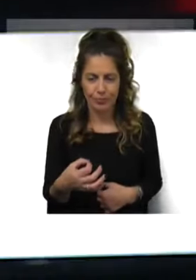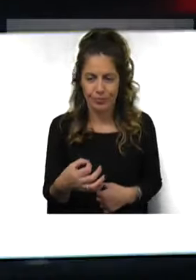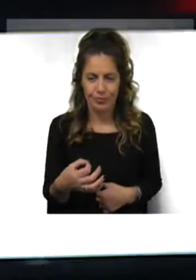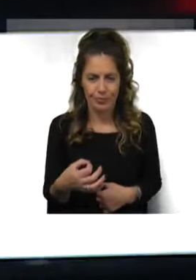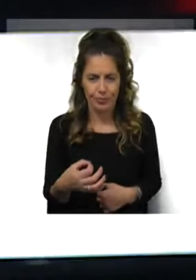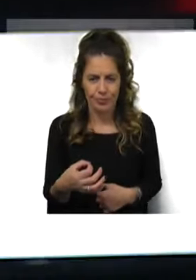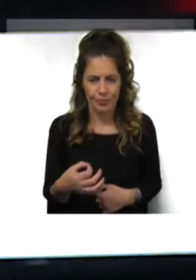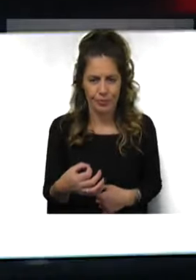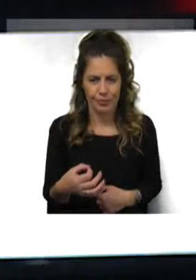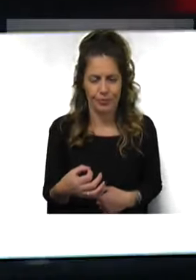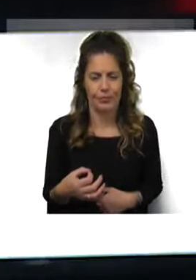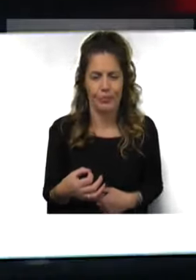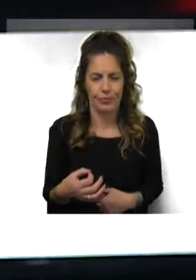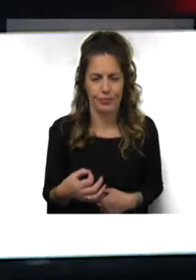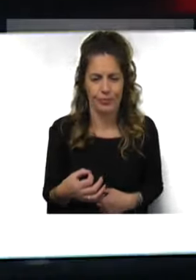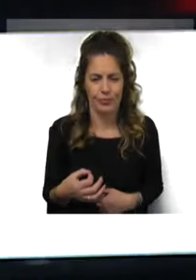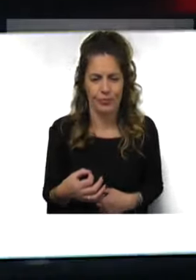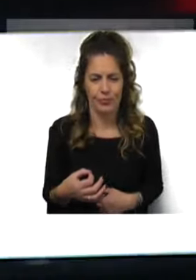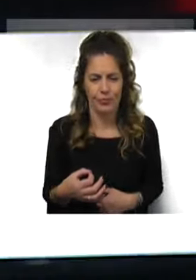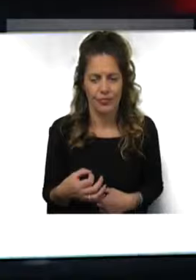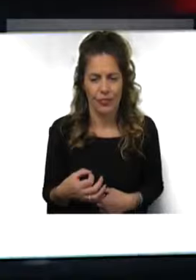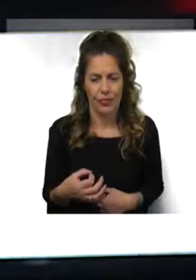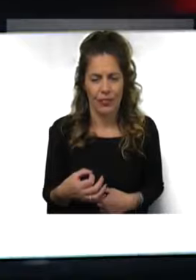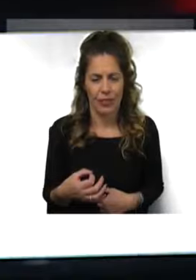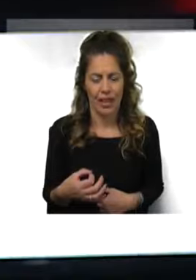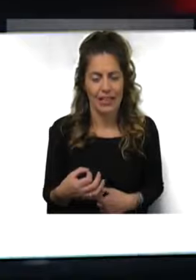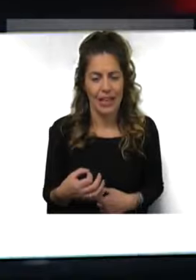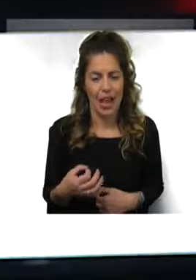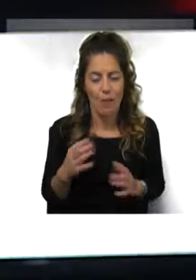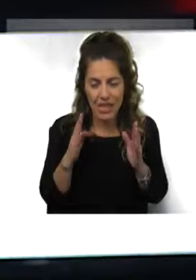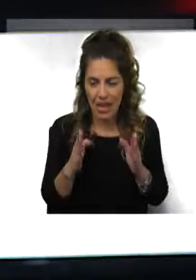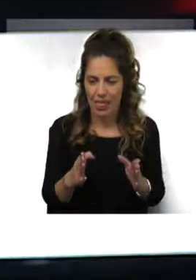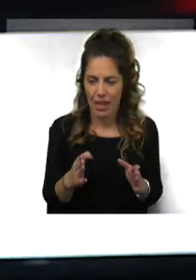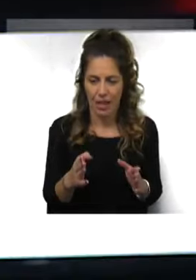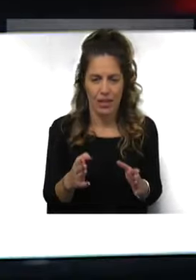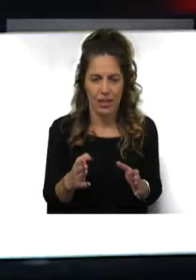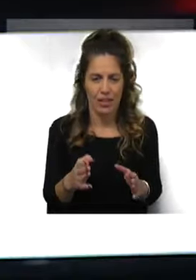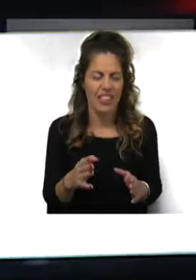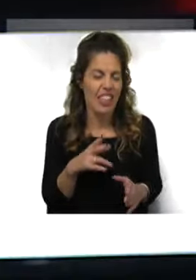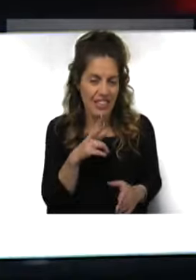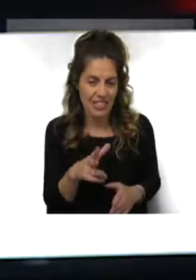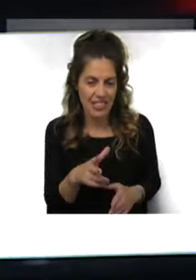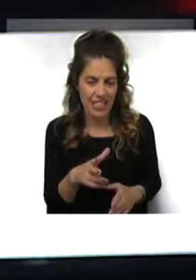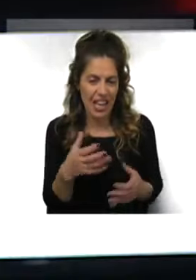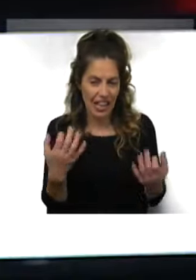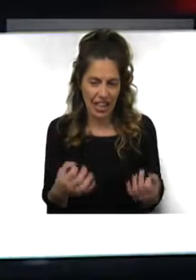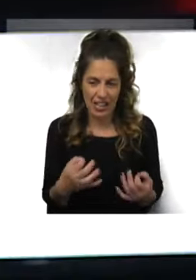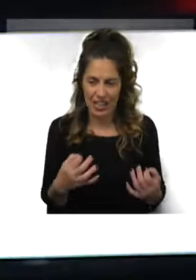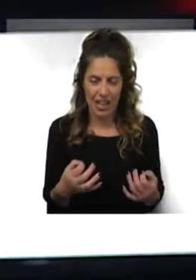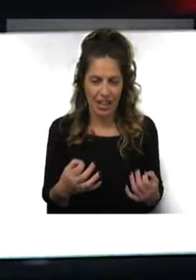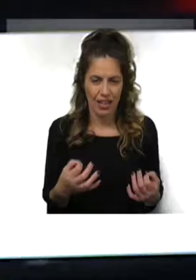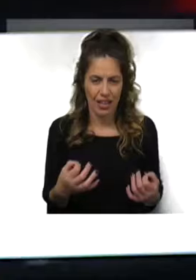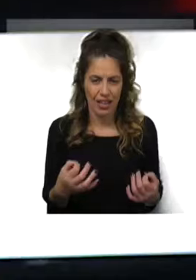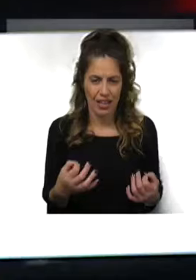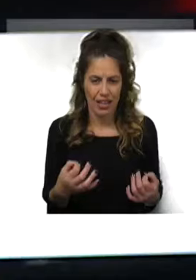La La la bien inspirada mirada este de decir en realidad